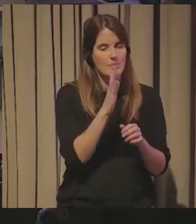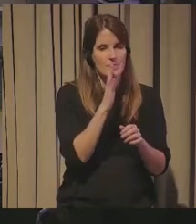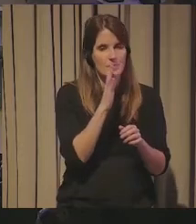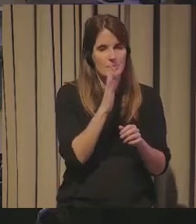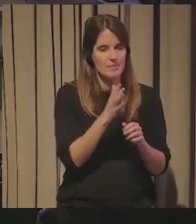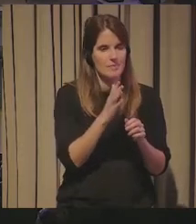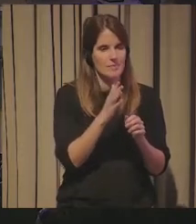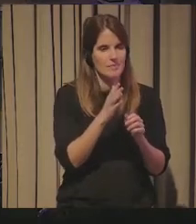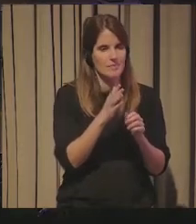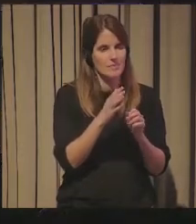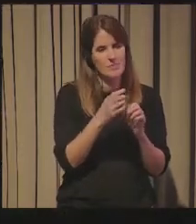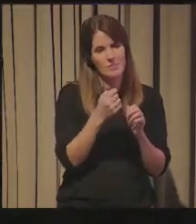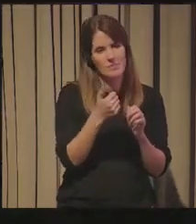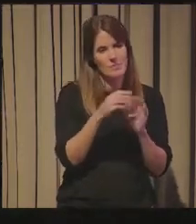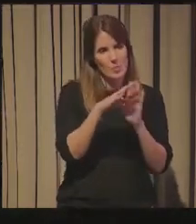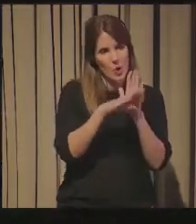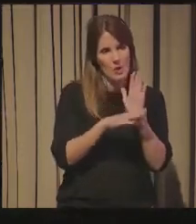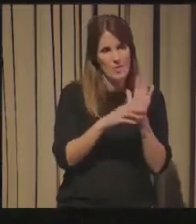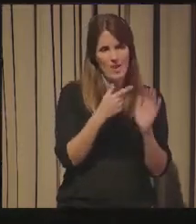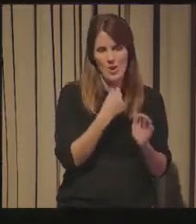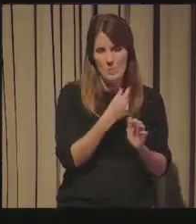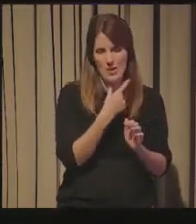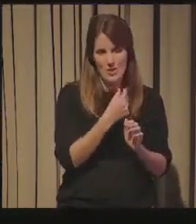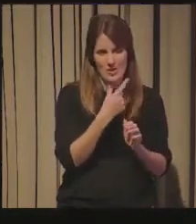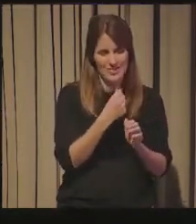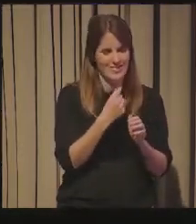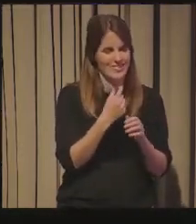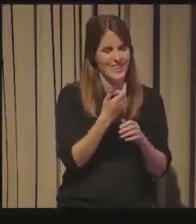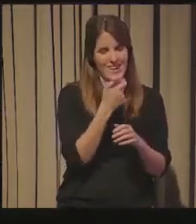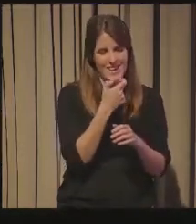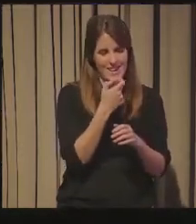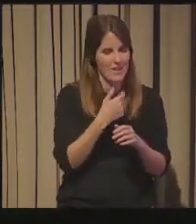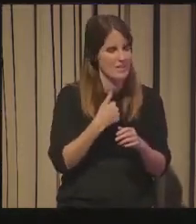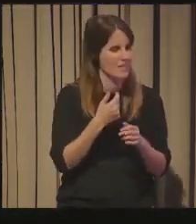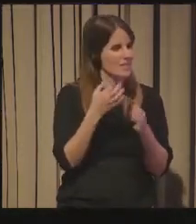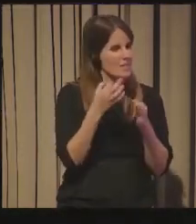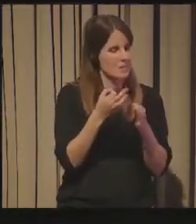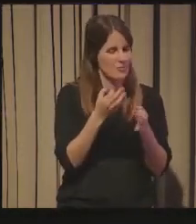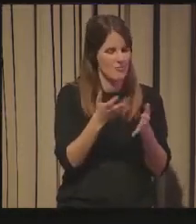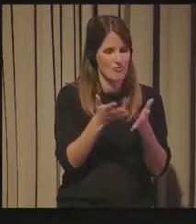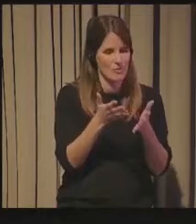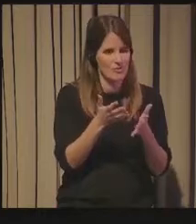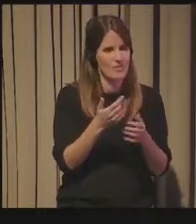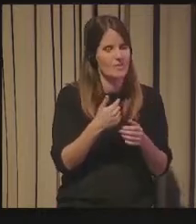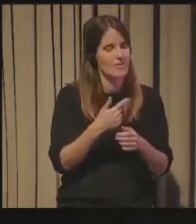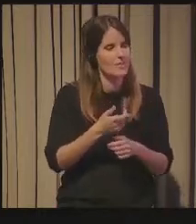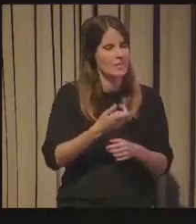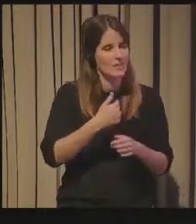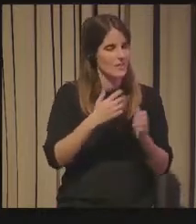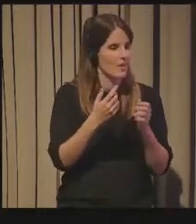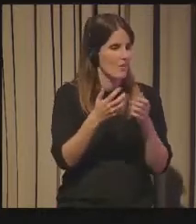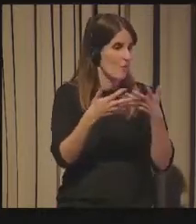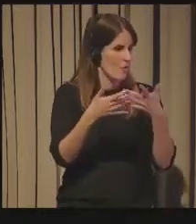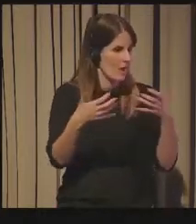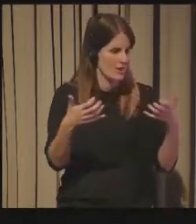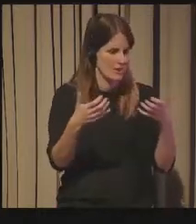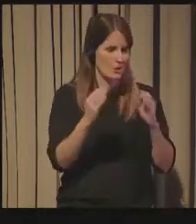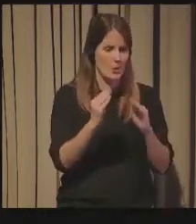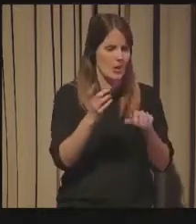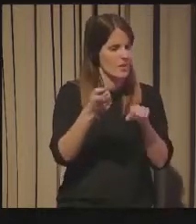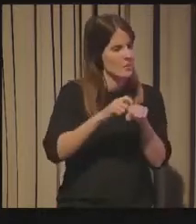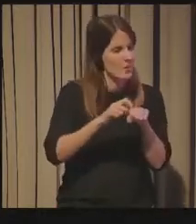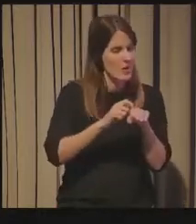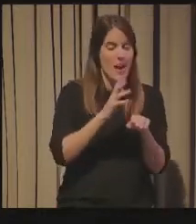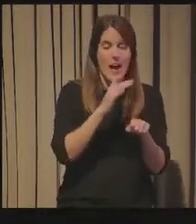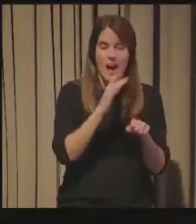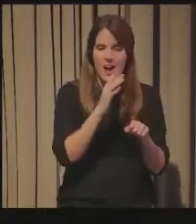un programa cómico de Inglaterra que se llama Monty Python, y siempre me gusta decir que, bueno, tiene una frase clásica, y ahora vamos a pasar a